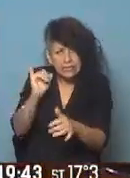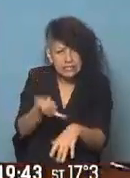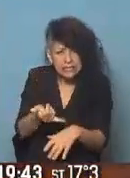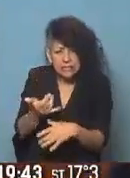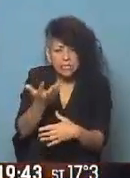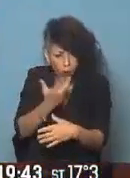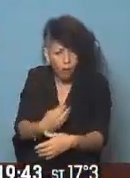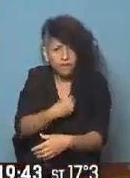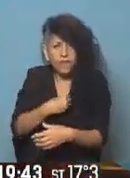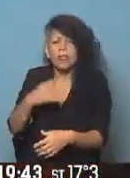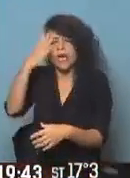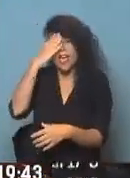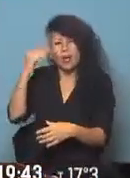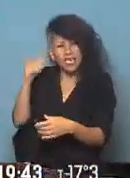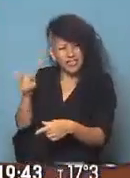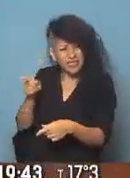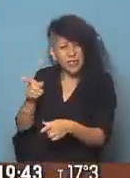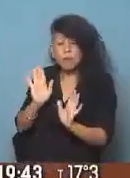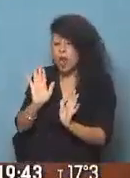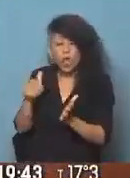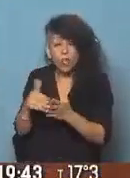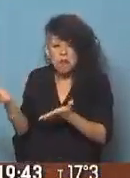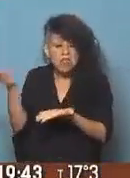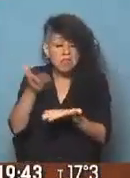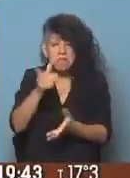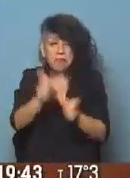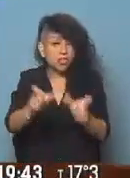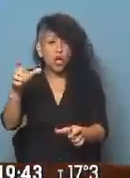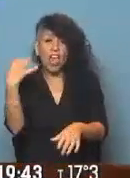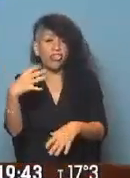tiene que construir desde otro lugar y la gente elegir. Bien, Pablo Cosiner, muchísimas gracias. No, gracias a ustedes.